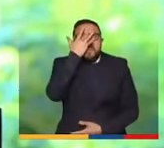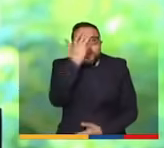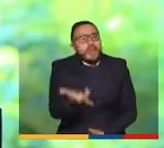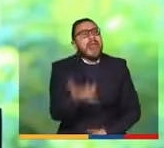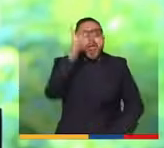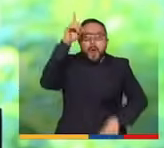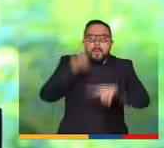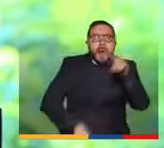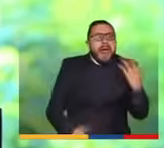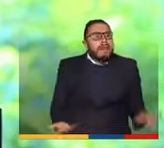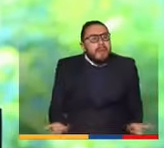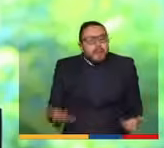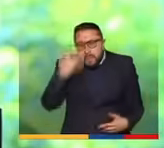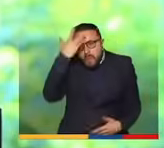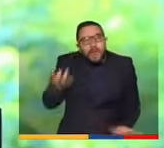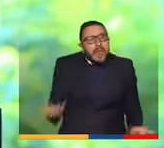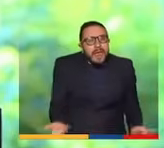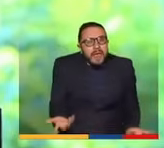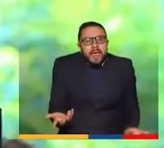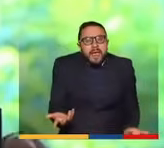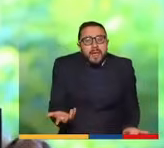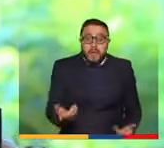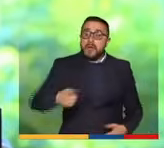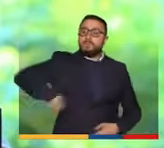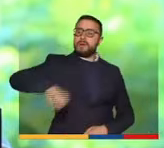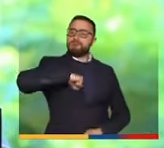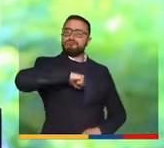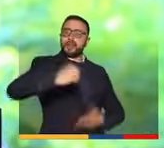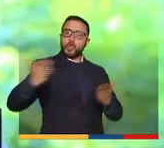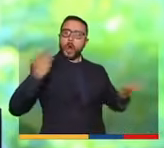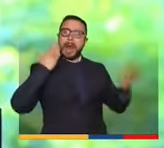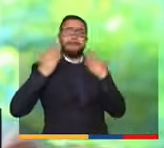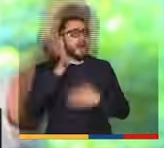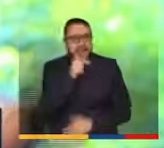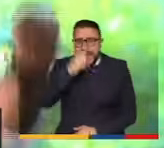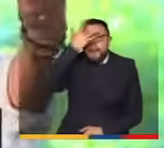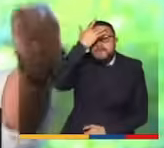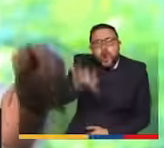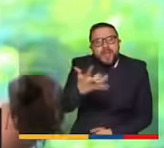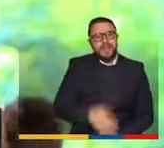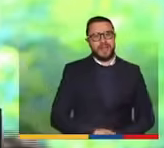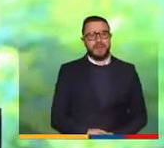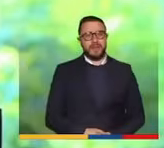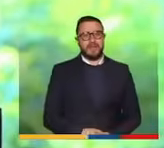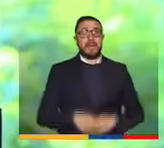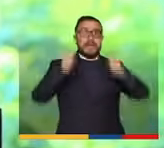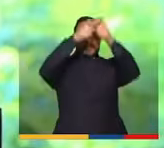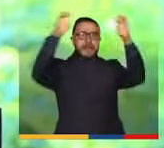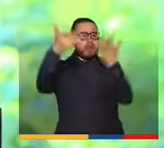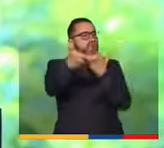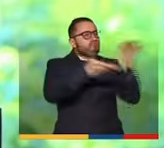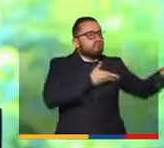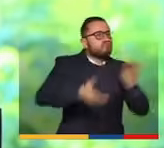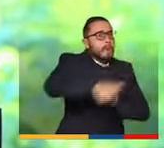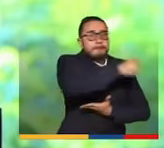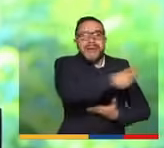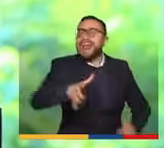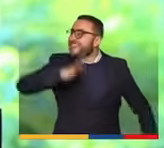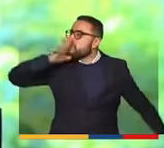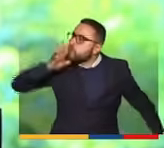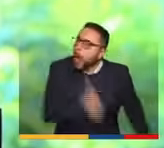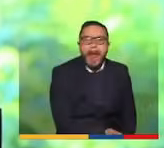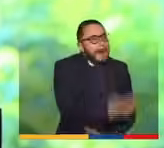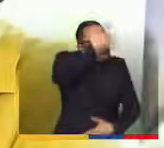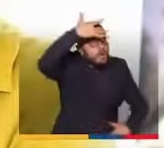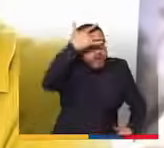devolverle al campesinado su derecho? ¿Por qué el Estado no está al servicio del pueblo, como ordena la